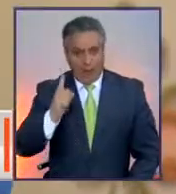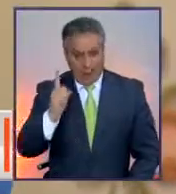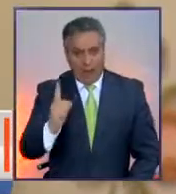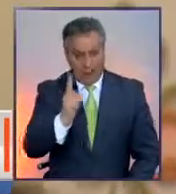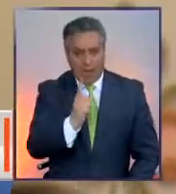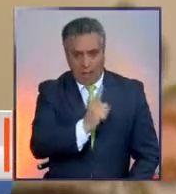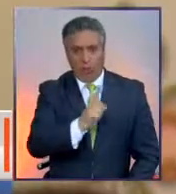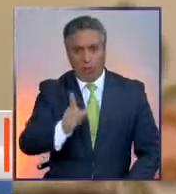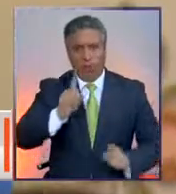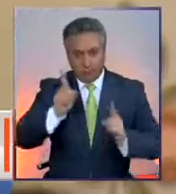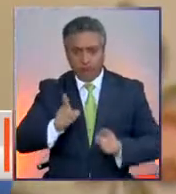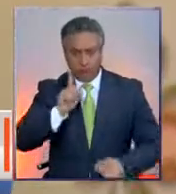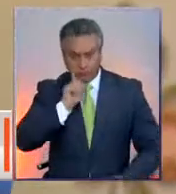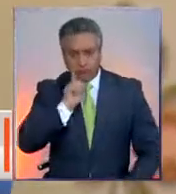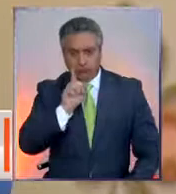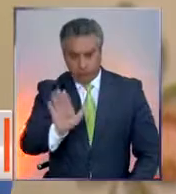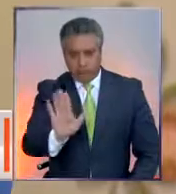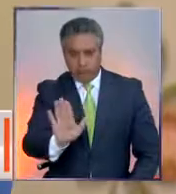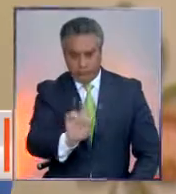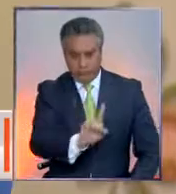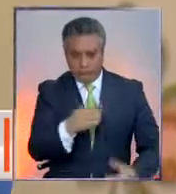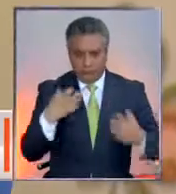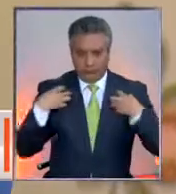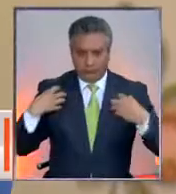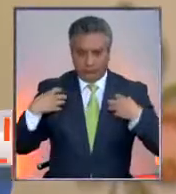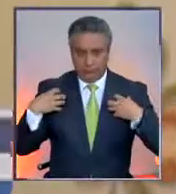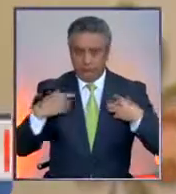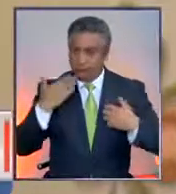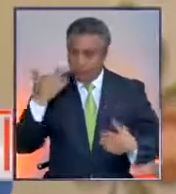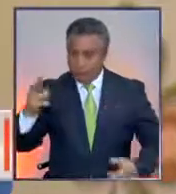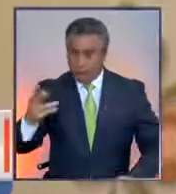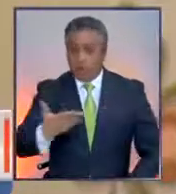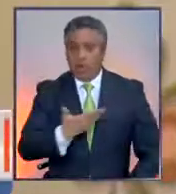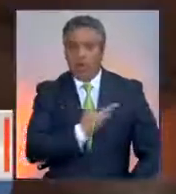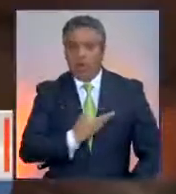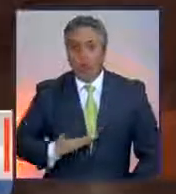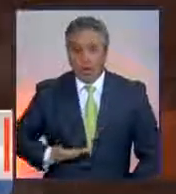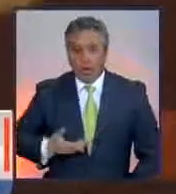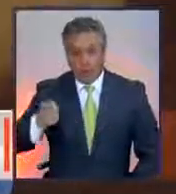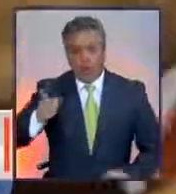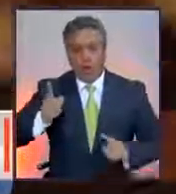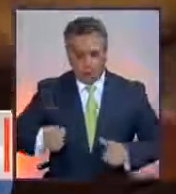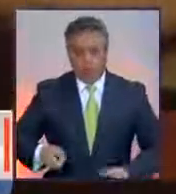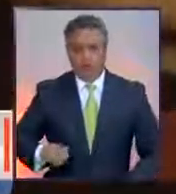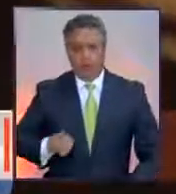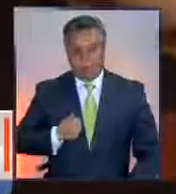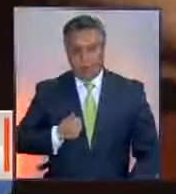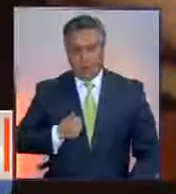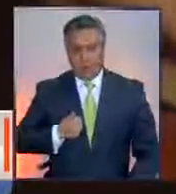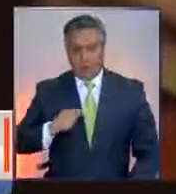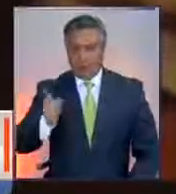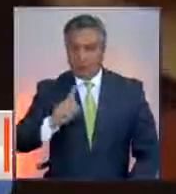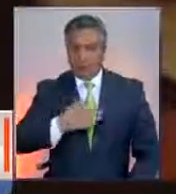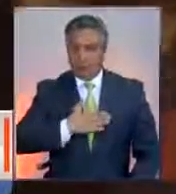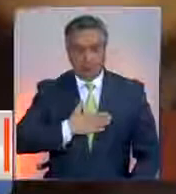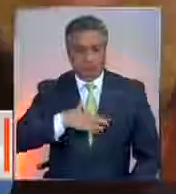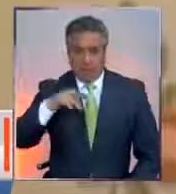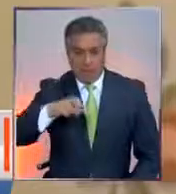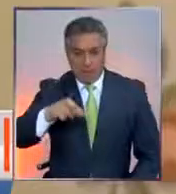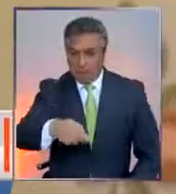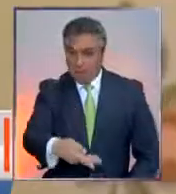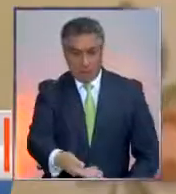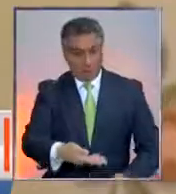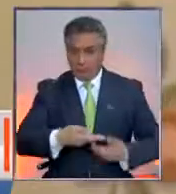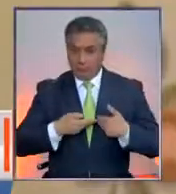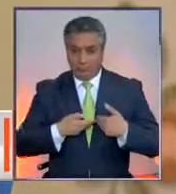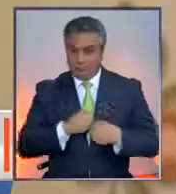función. Los personeros de gobierno tienen que cumplir su función. No me van a devolver a mi hogar,